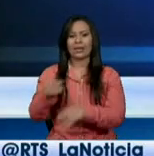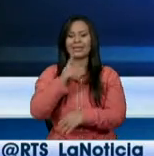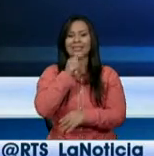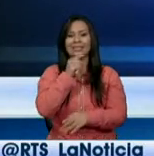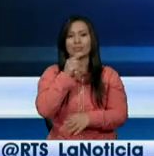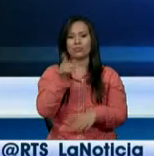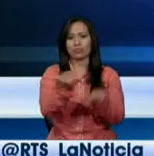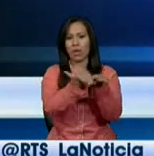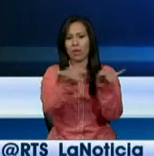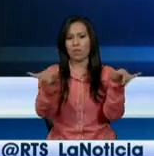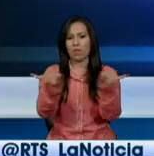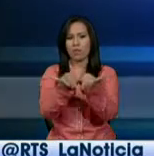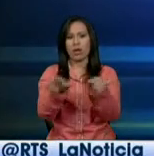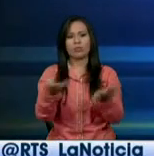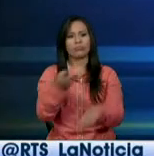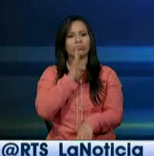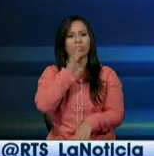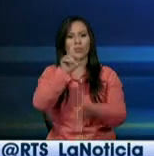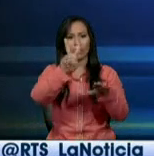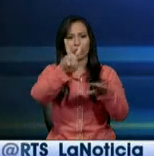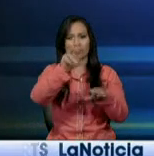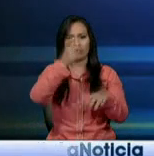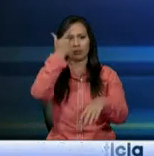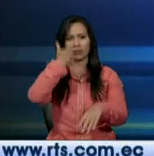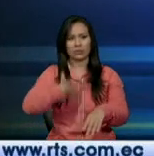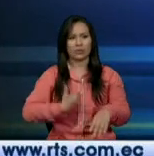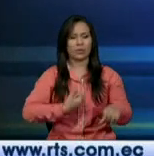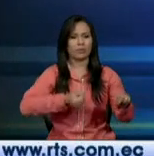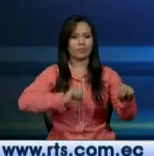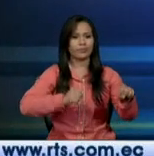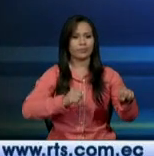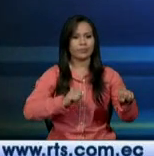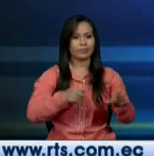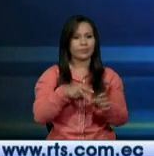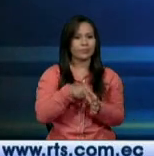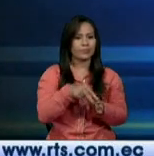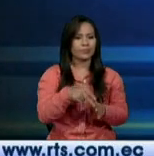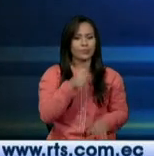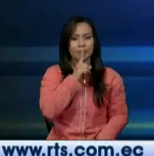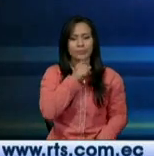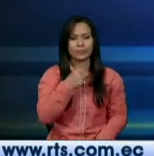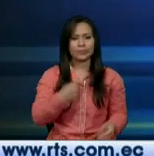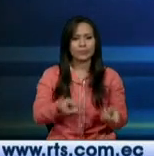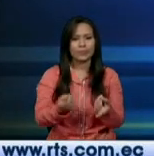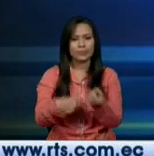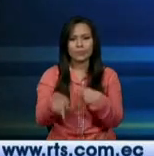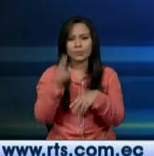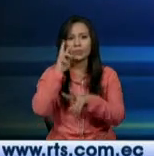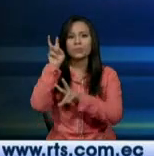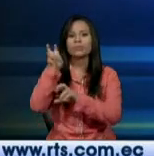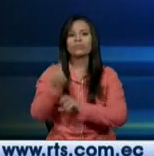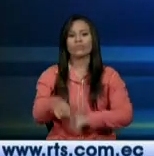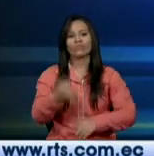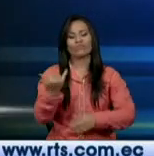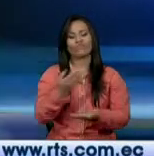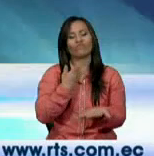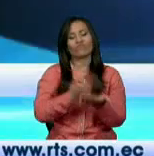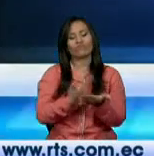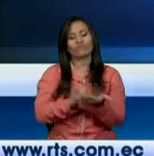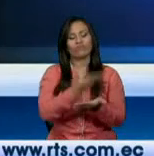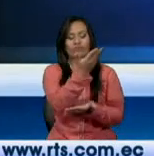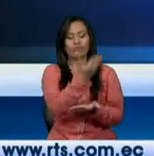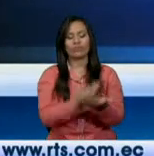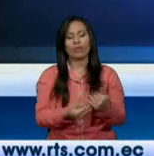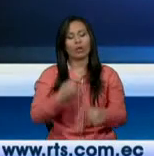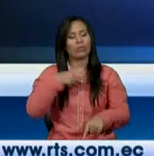perfiles similares. Siempre andan dos individuos, por lo general las investigaciones están siguiendo su curso. No